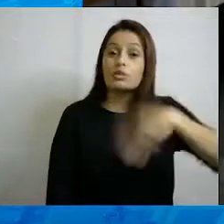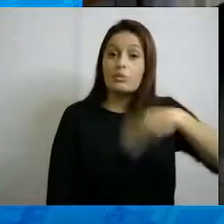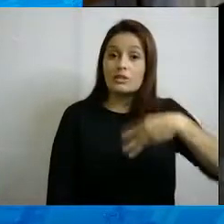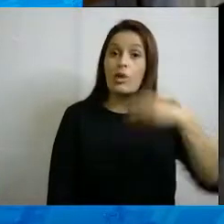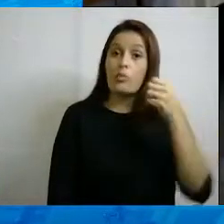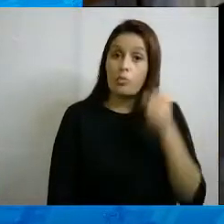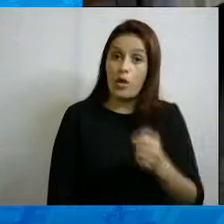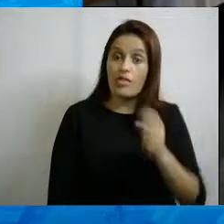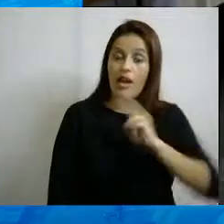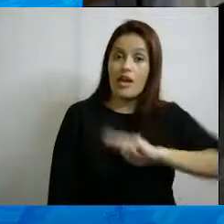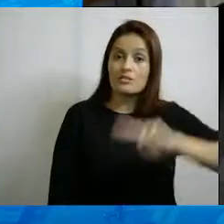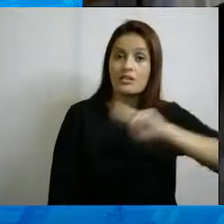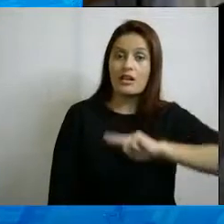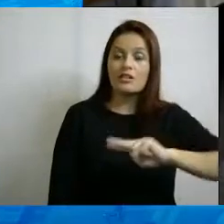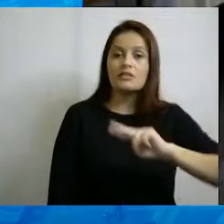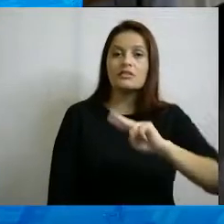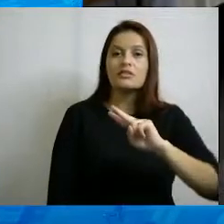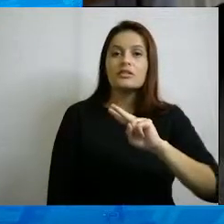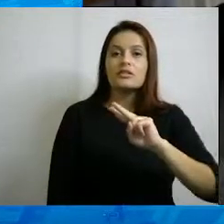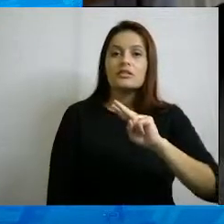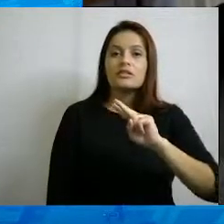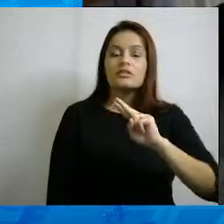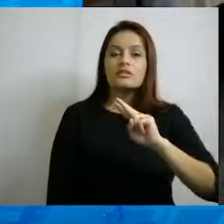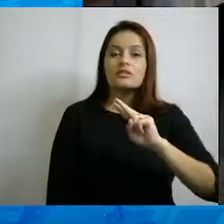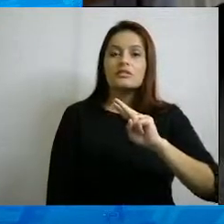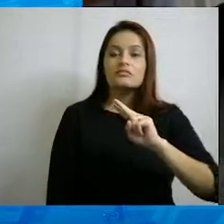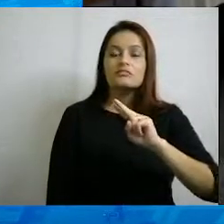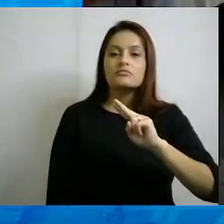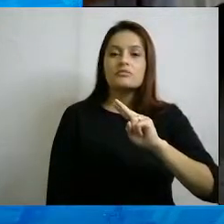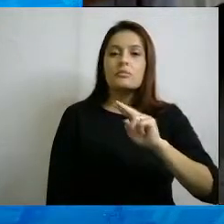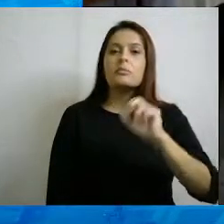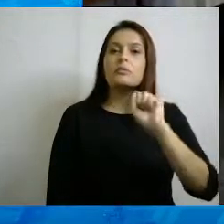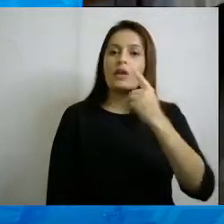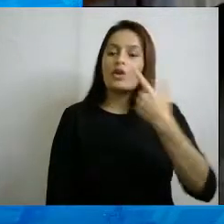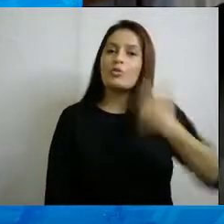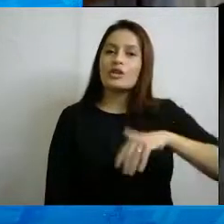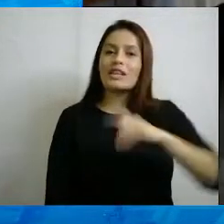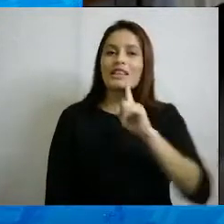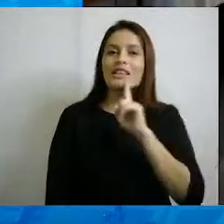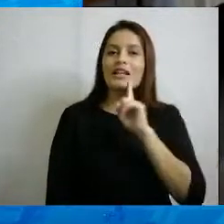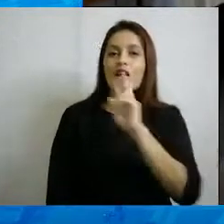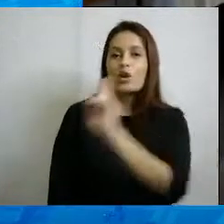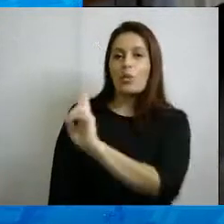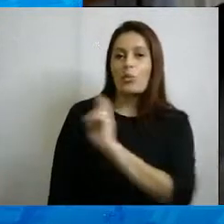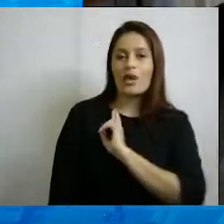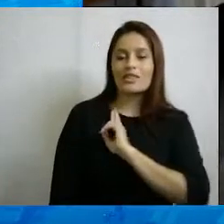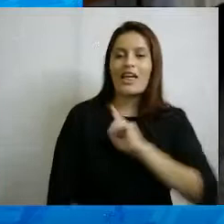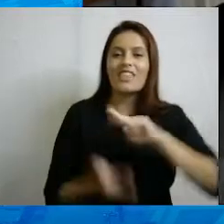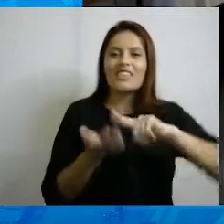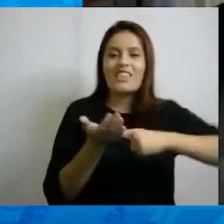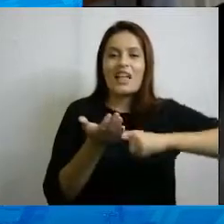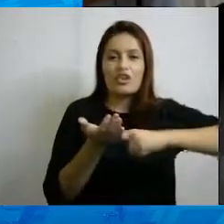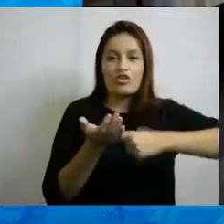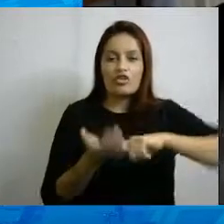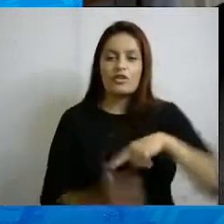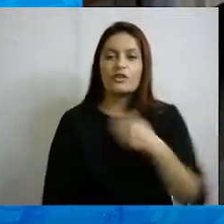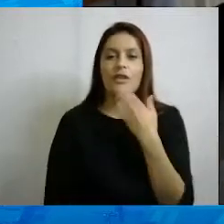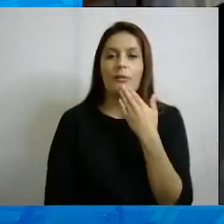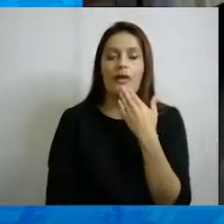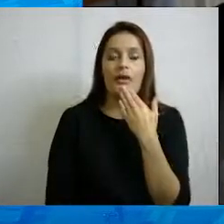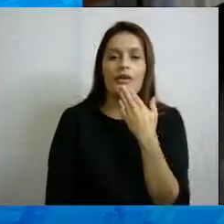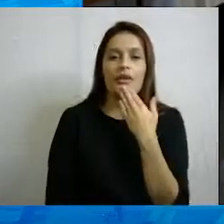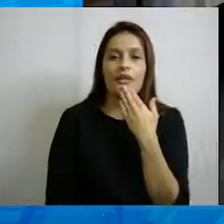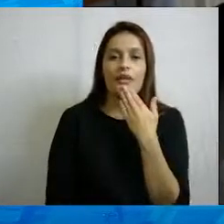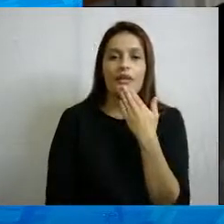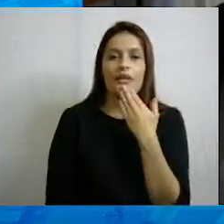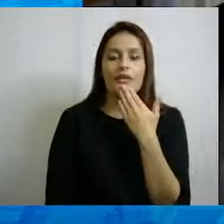pueda efectivamente emprender alguna acción es importante tener ese antecedente más técnico, ¿ya? Ahí también